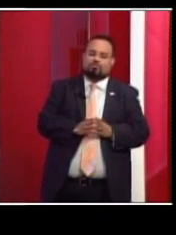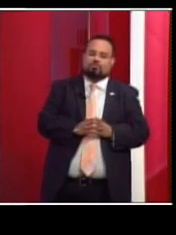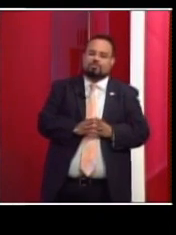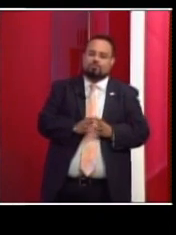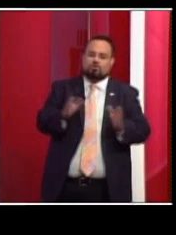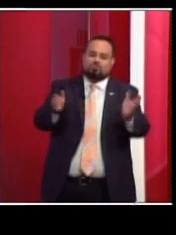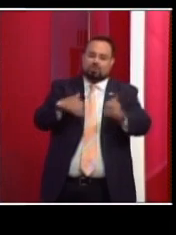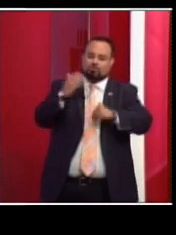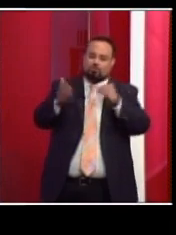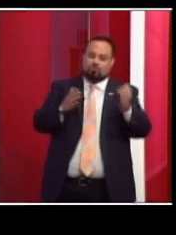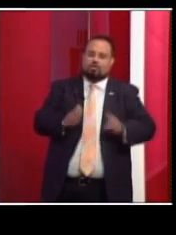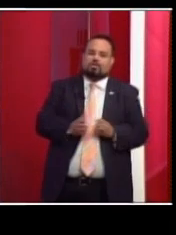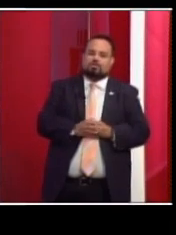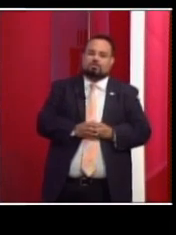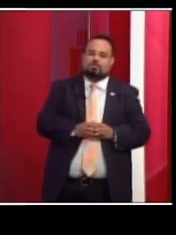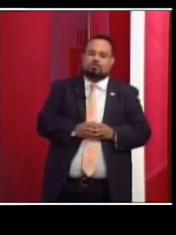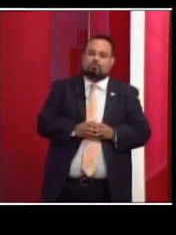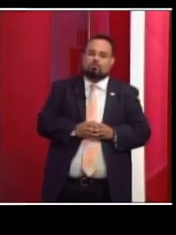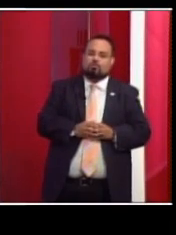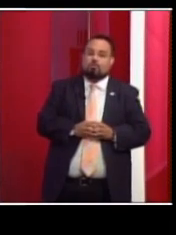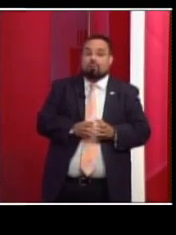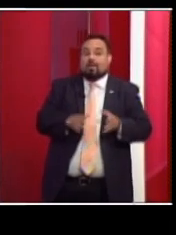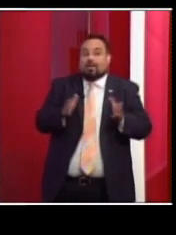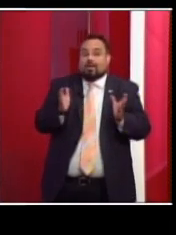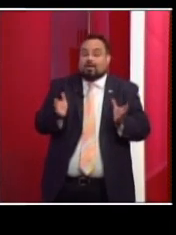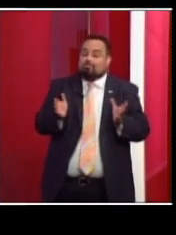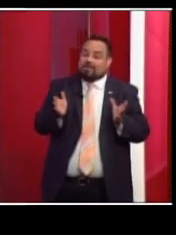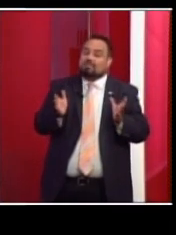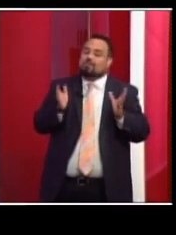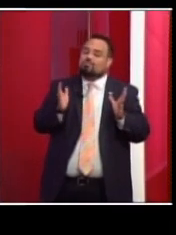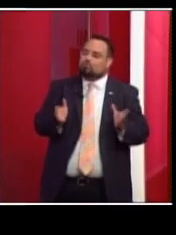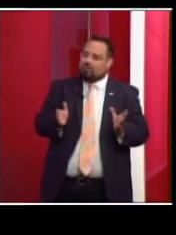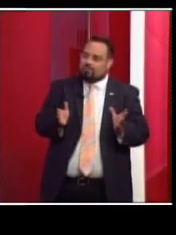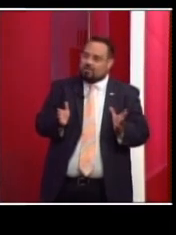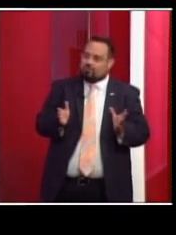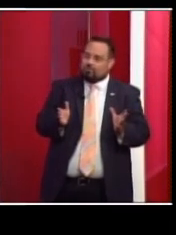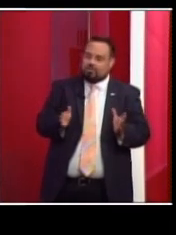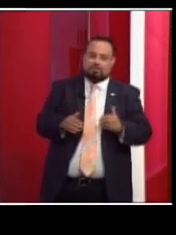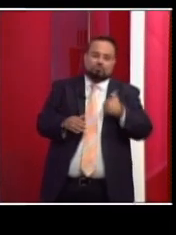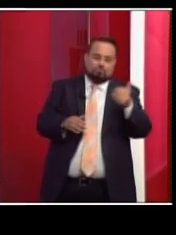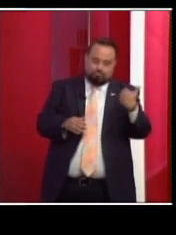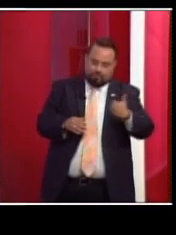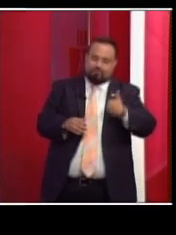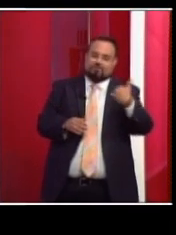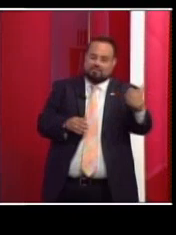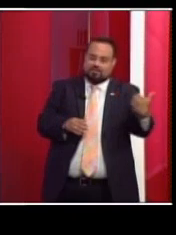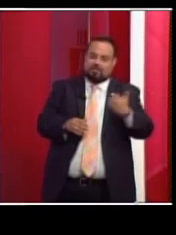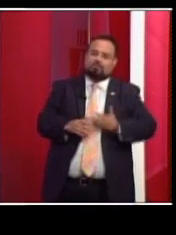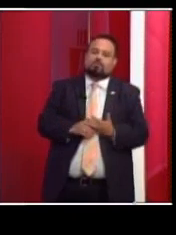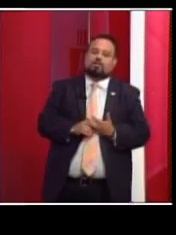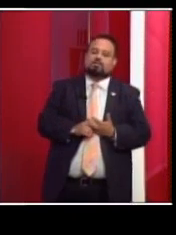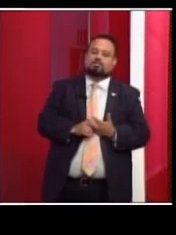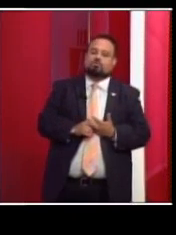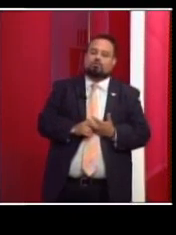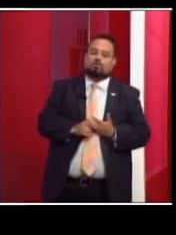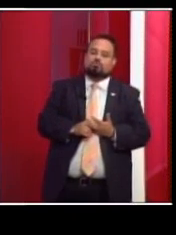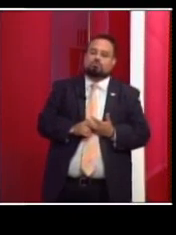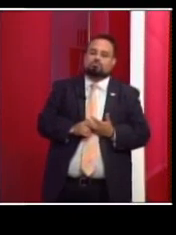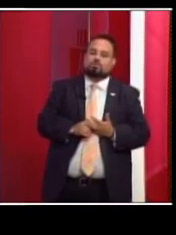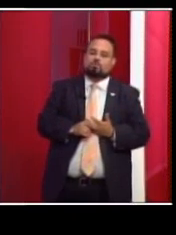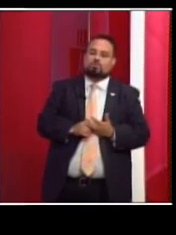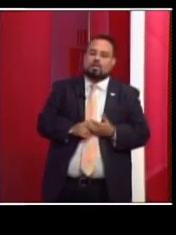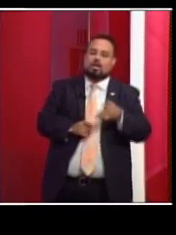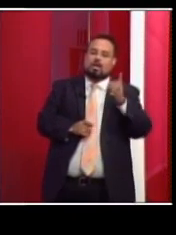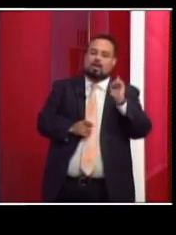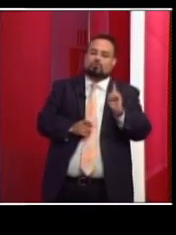años de beneficio más todo lo que ya se indicó en apariencia me suena bien no y esto puede facilitar de verdad el acceso a la vivienda a